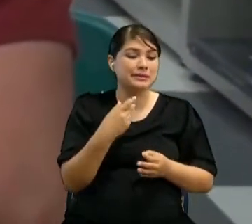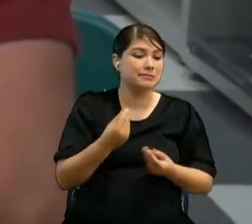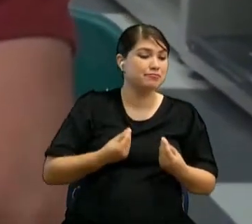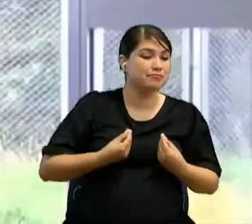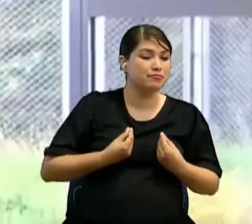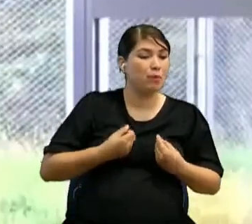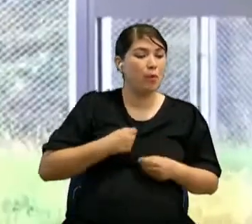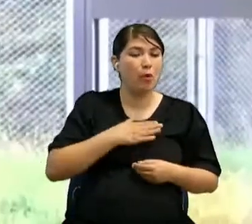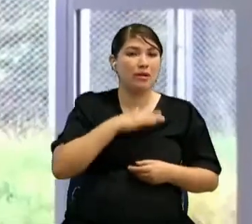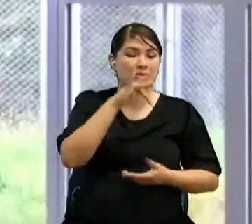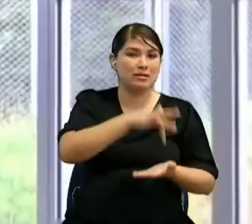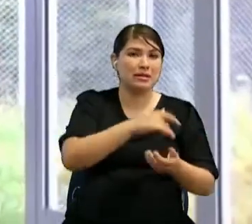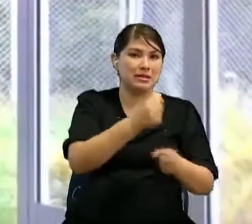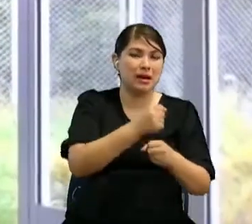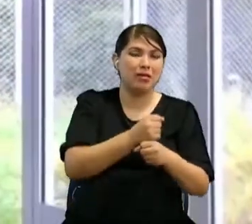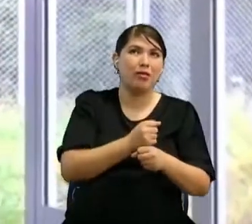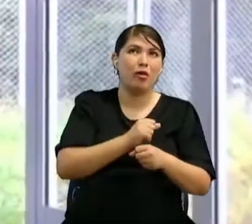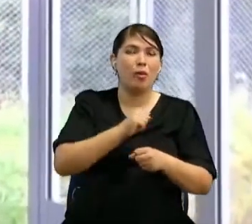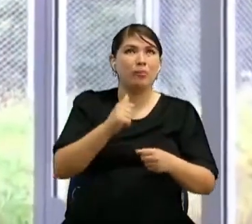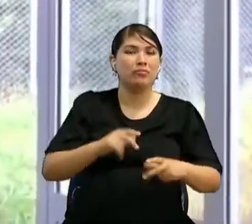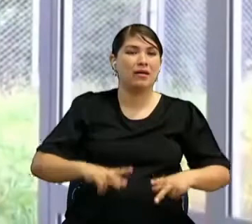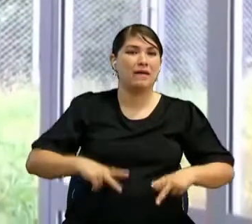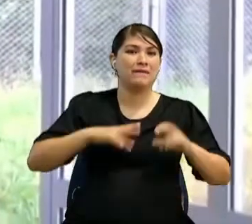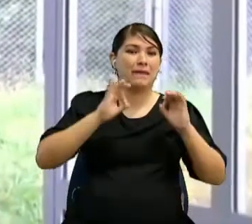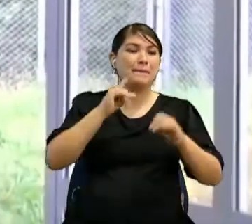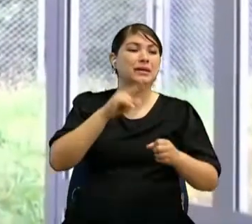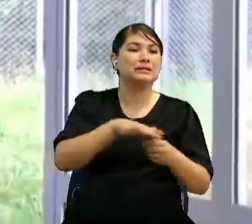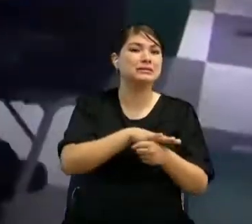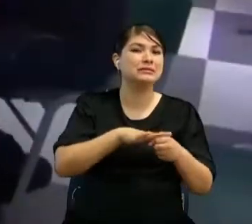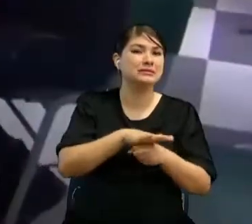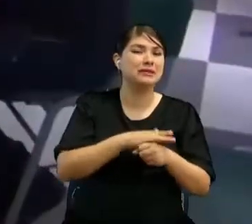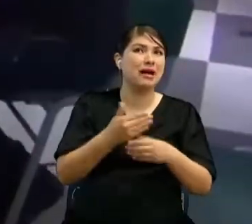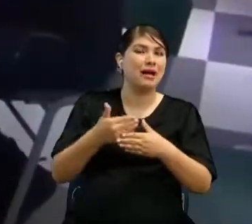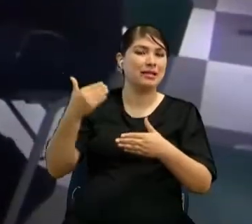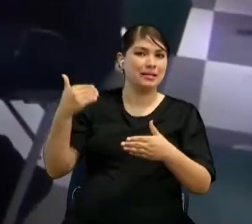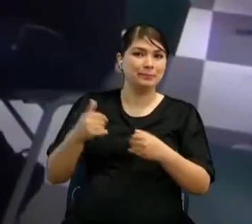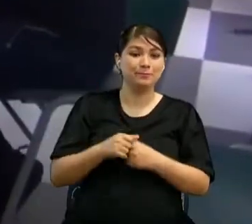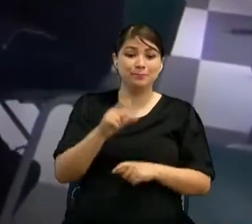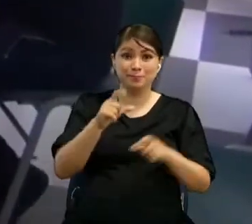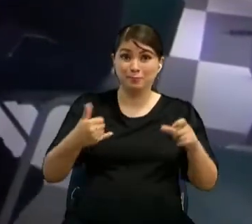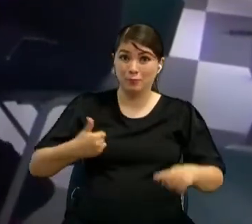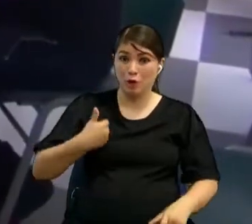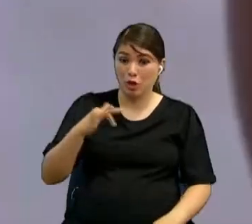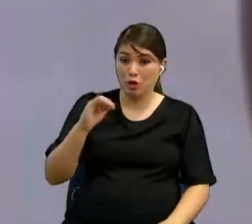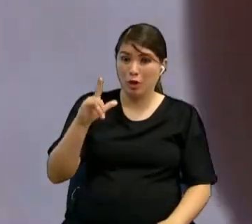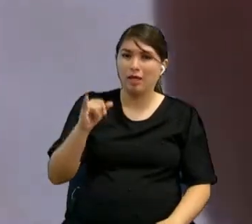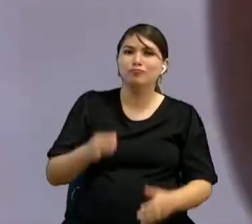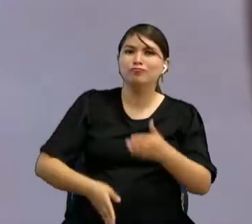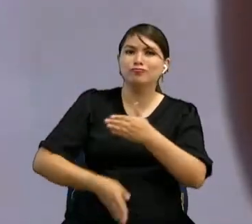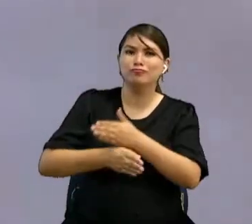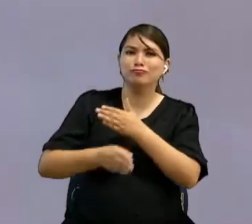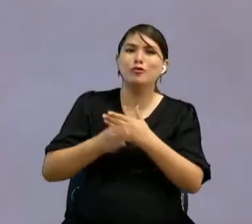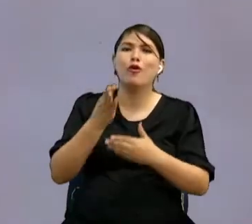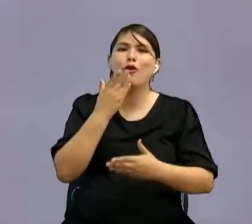oportunidades de trabajo, otra calidad de vida, pero por una necesidad anterior. Los jóvenes en Toledo le siguen apostando a los Colores de la Paz.